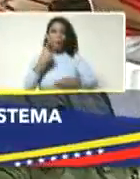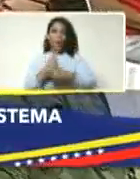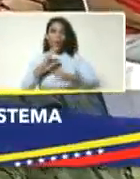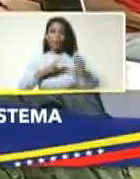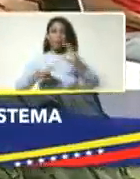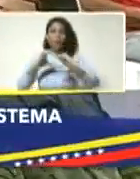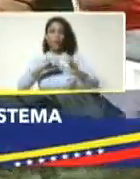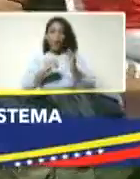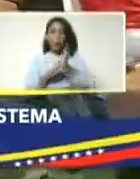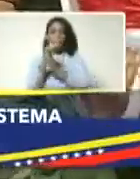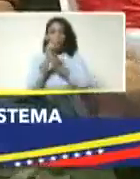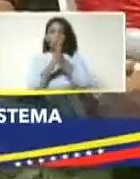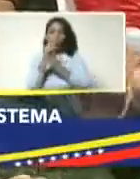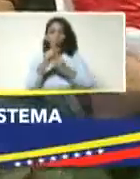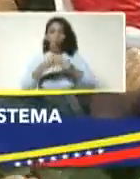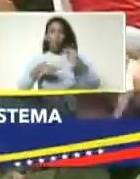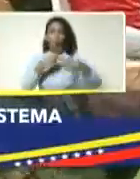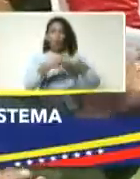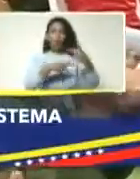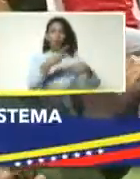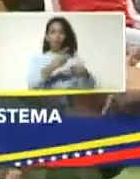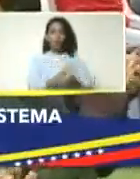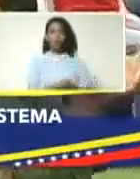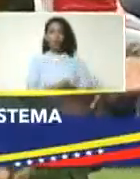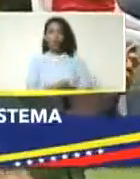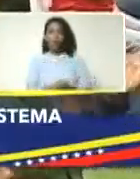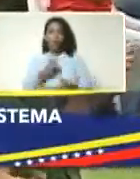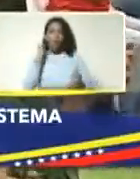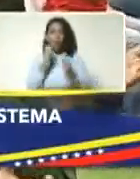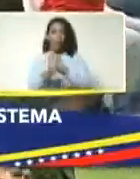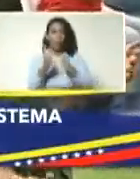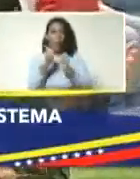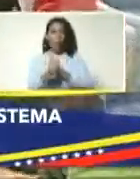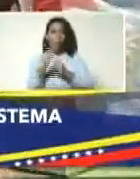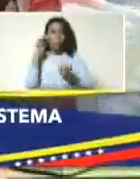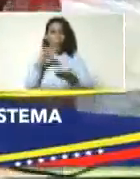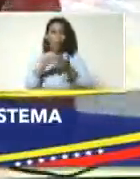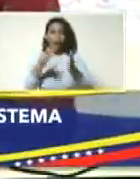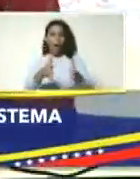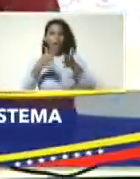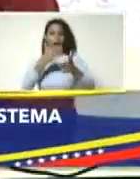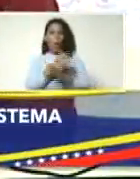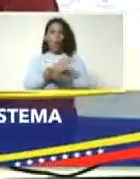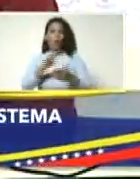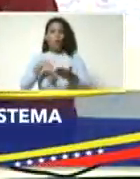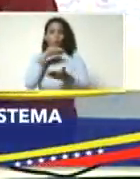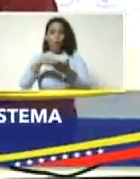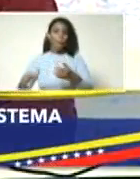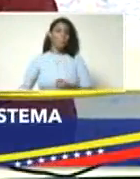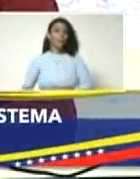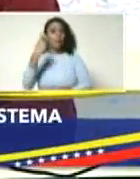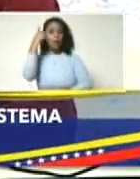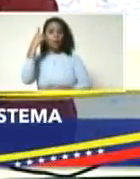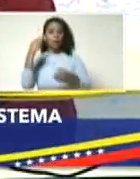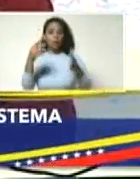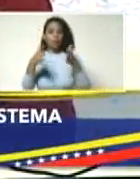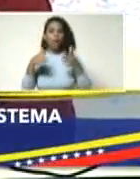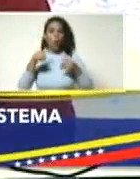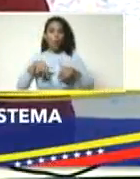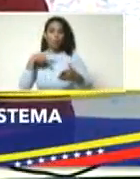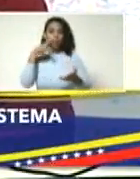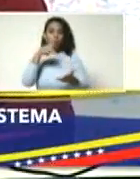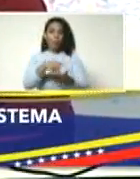por el emprendimiento, por la producción, por el deporte. Miranda ganó los Juegos Nacionales por primera vez. Ahorita están